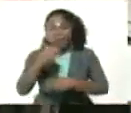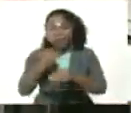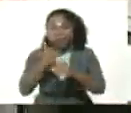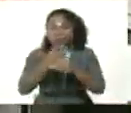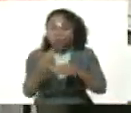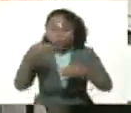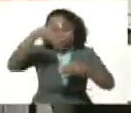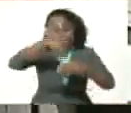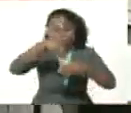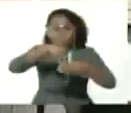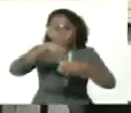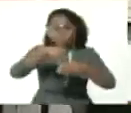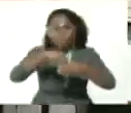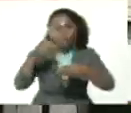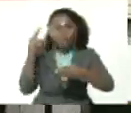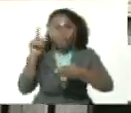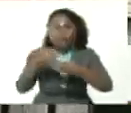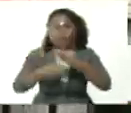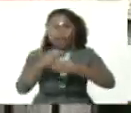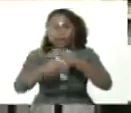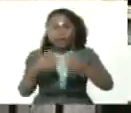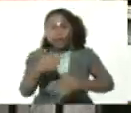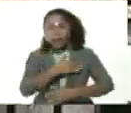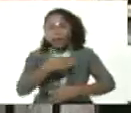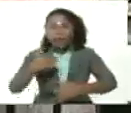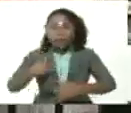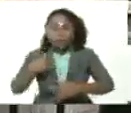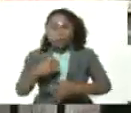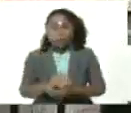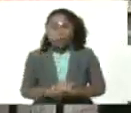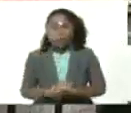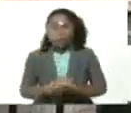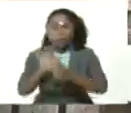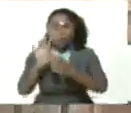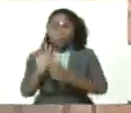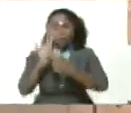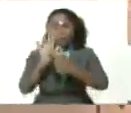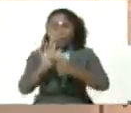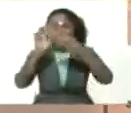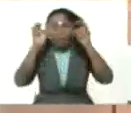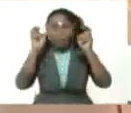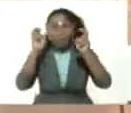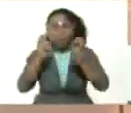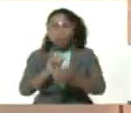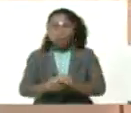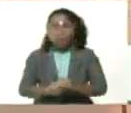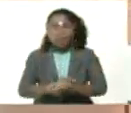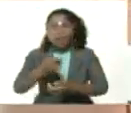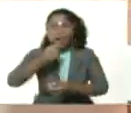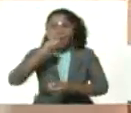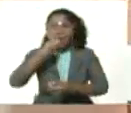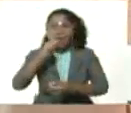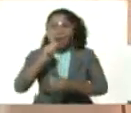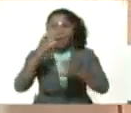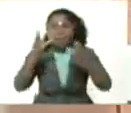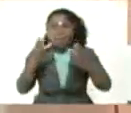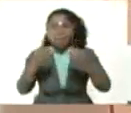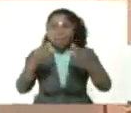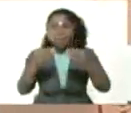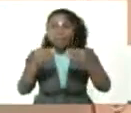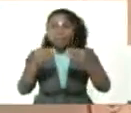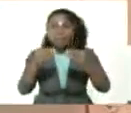y una de lo que quisimos resaltar es que el café está empaquetado en un